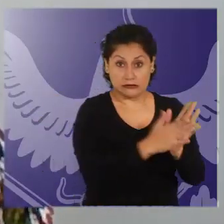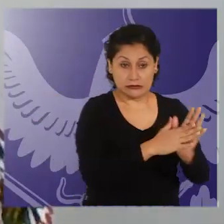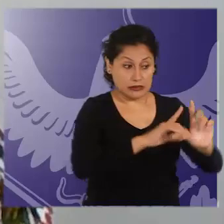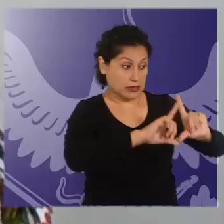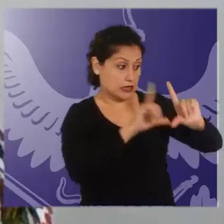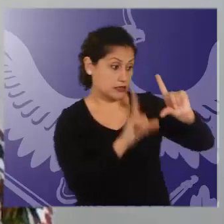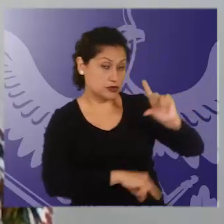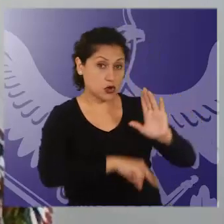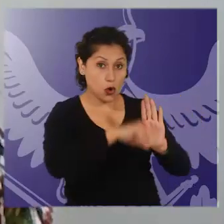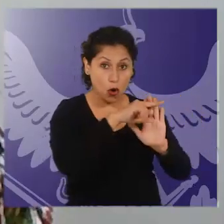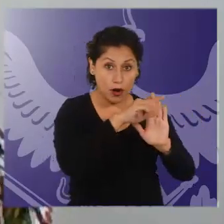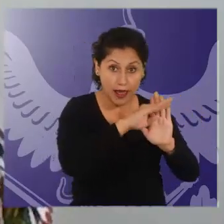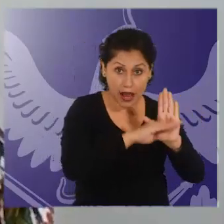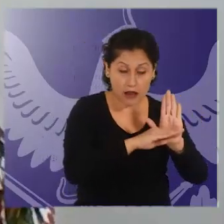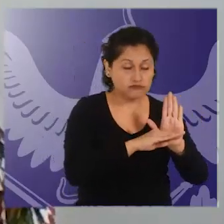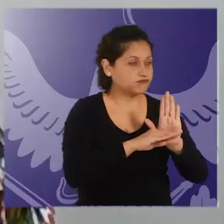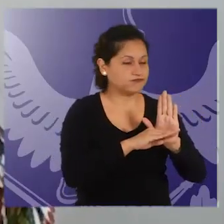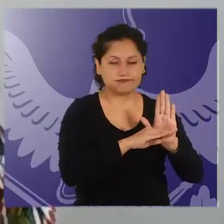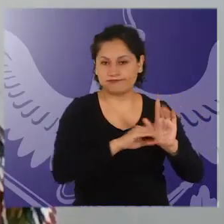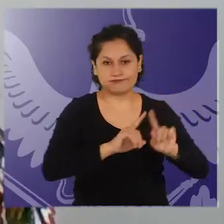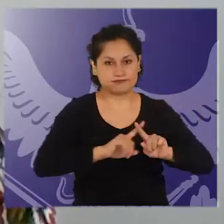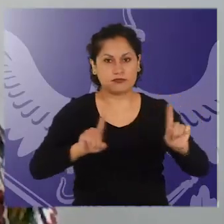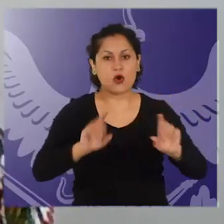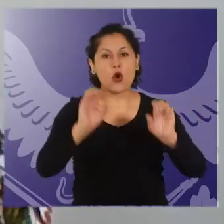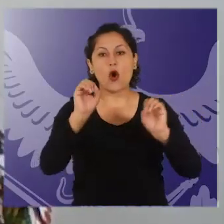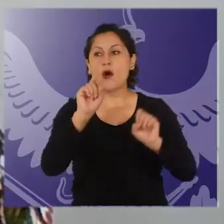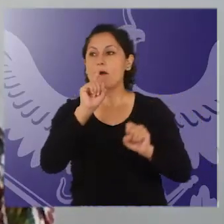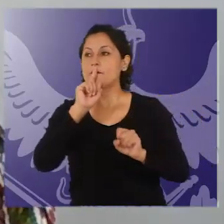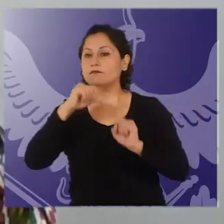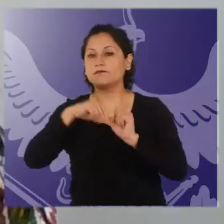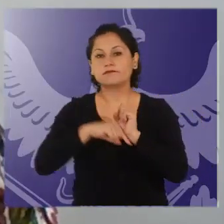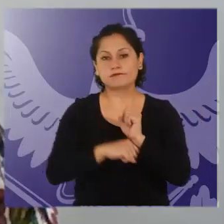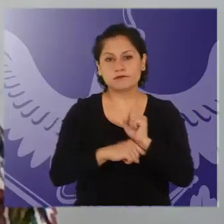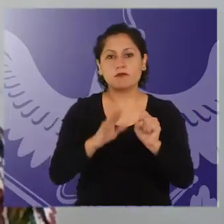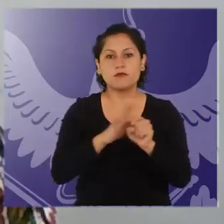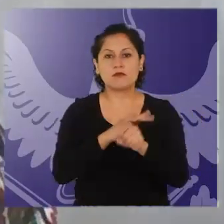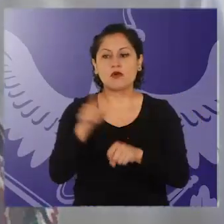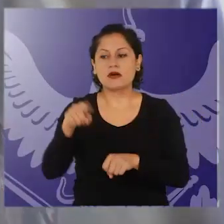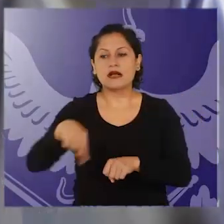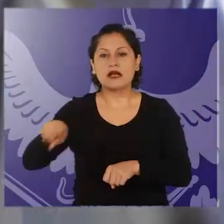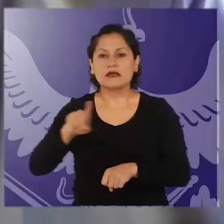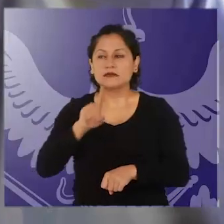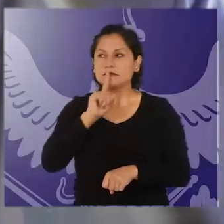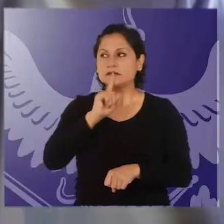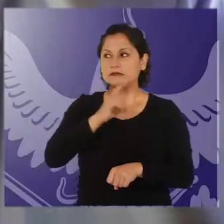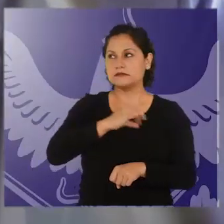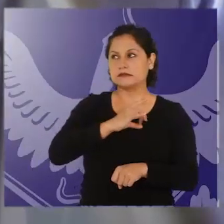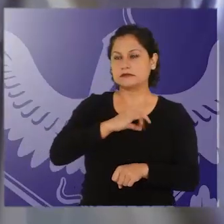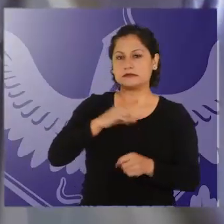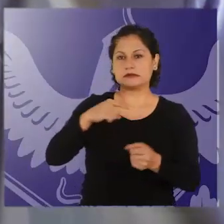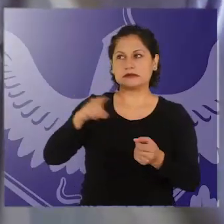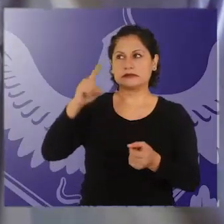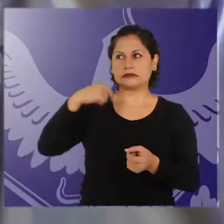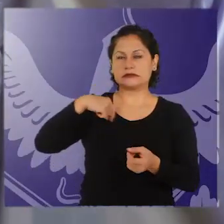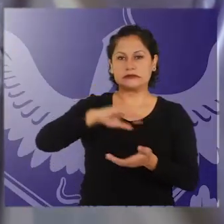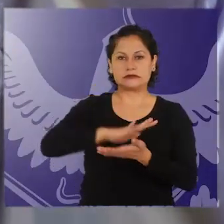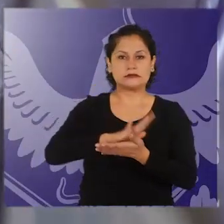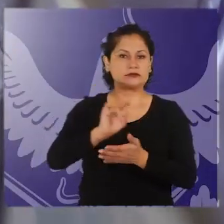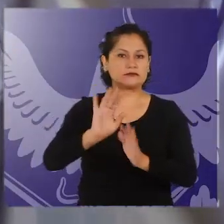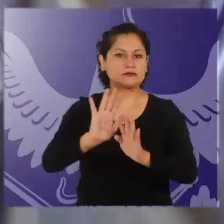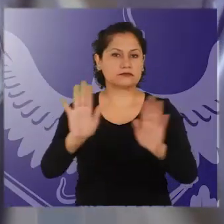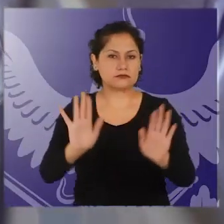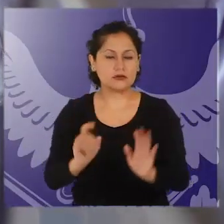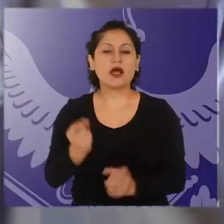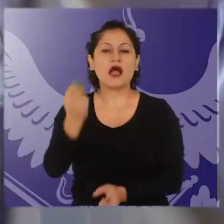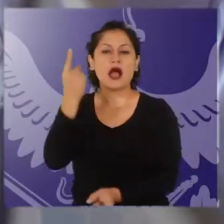reflejaron en las estadísticas oficiales, o bien se ocultaron por temor al rechazo en las comunidades. Además, que